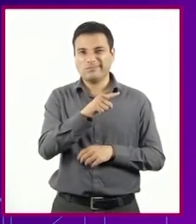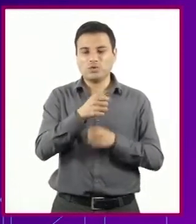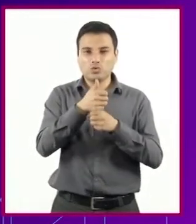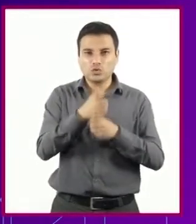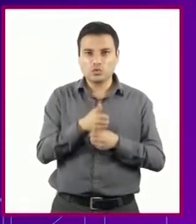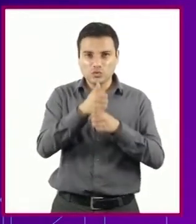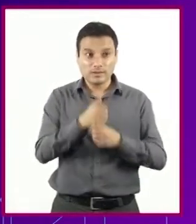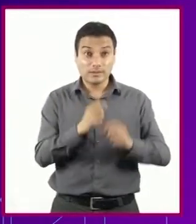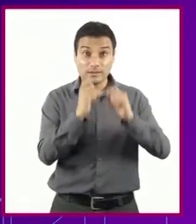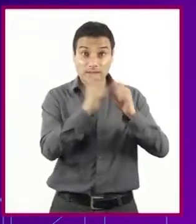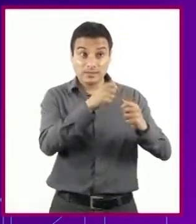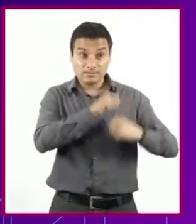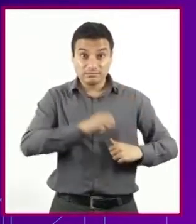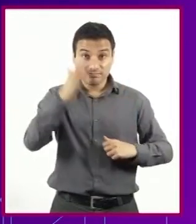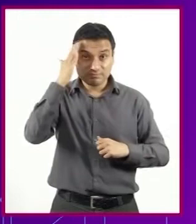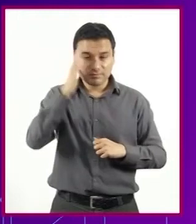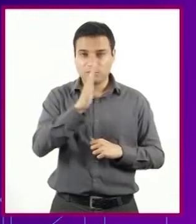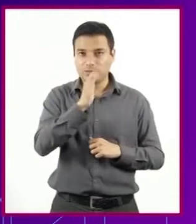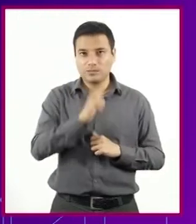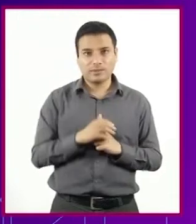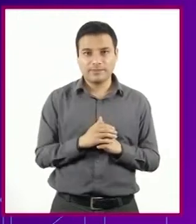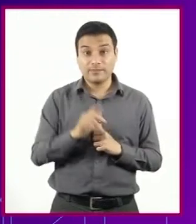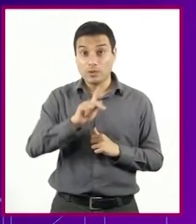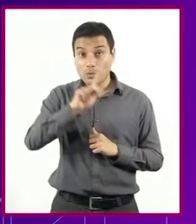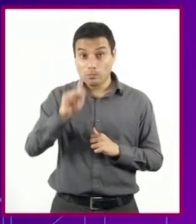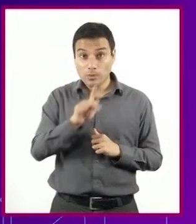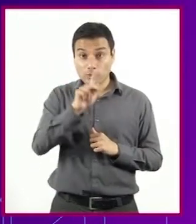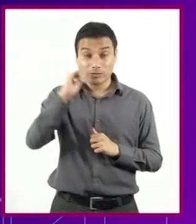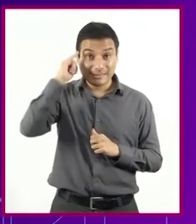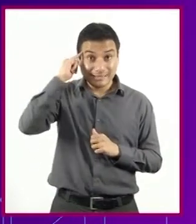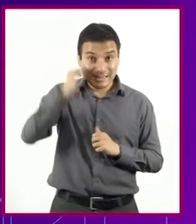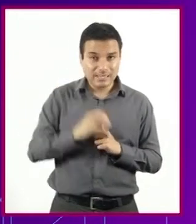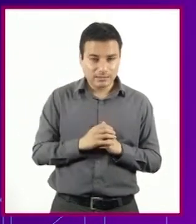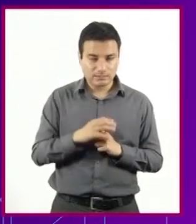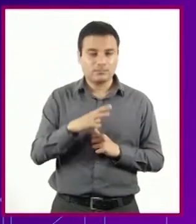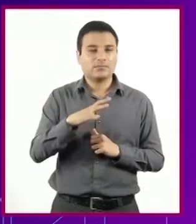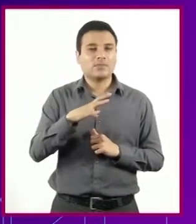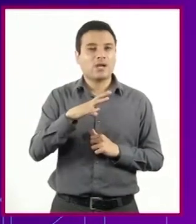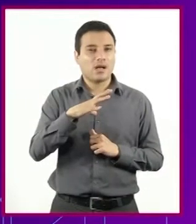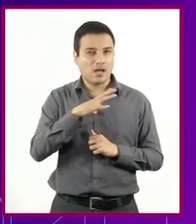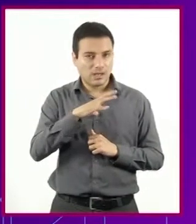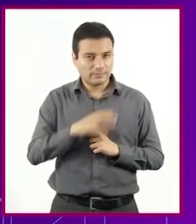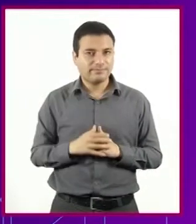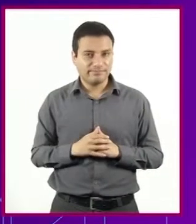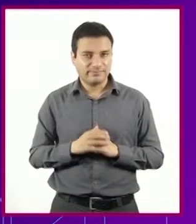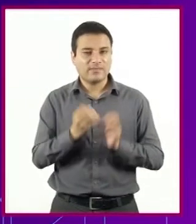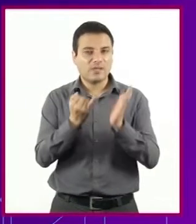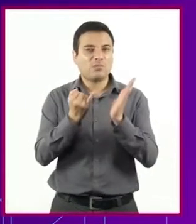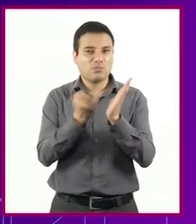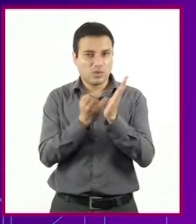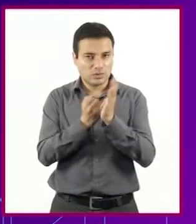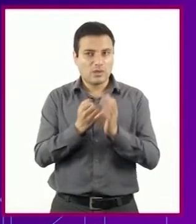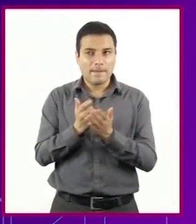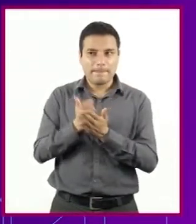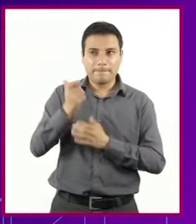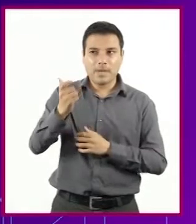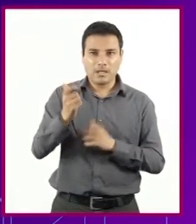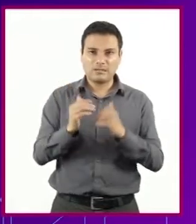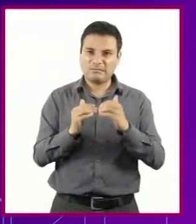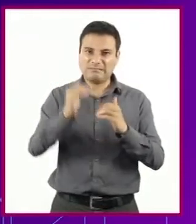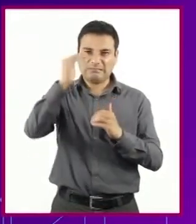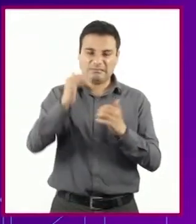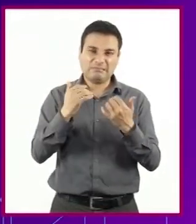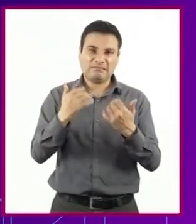cargos administrativos. Y en los pueblos indígenas aumentó considerablemente el cobro de impuestos.